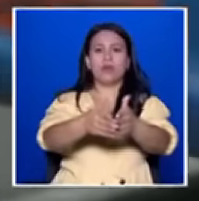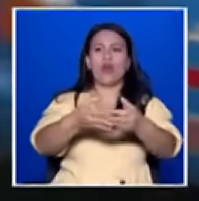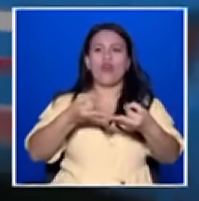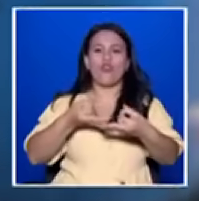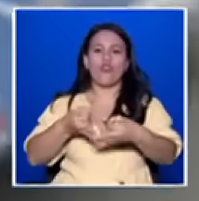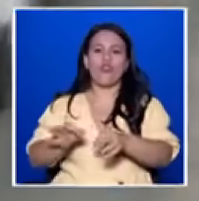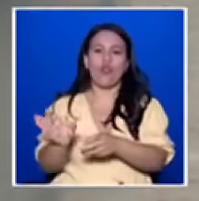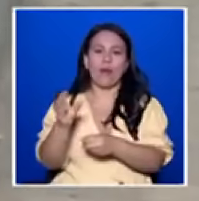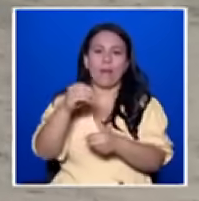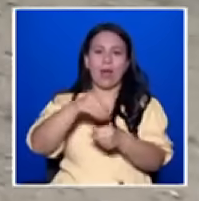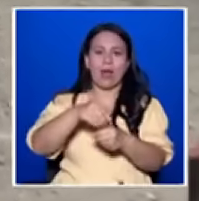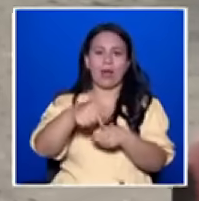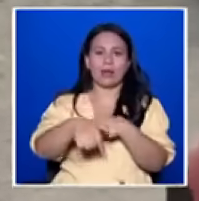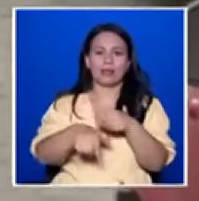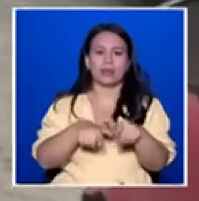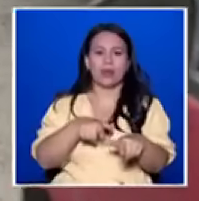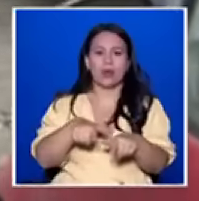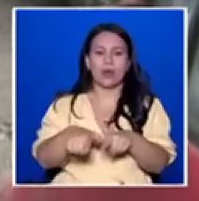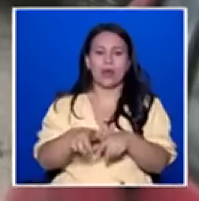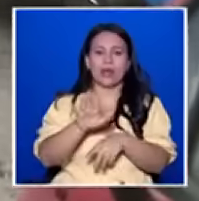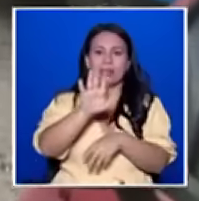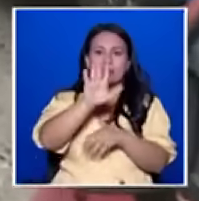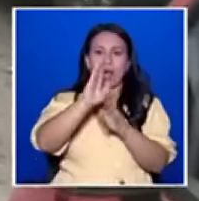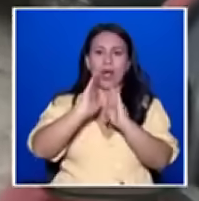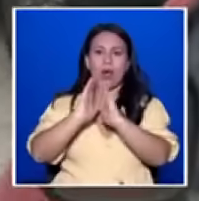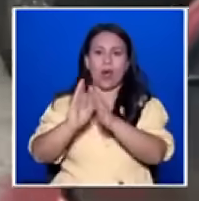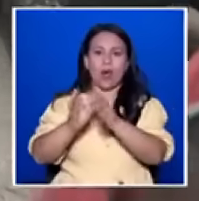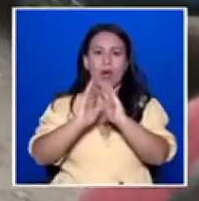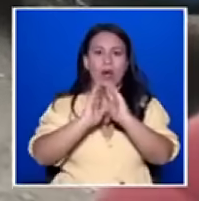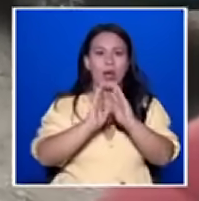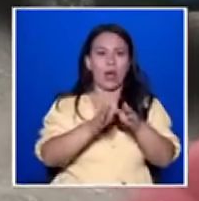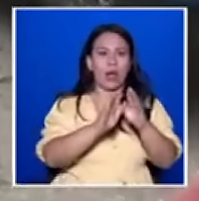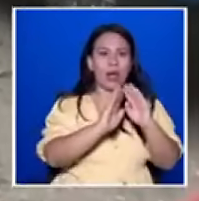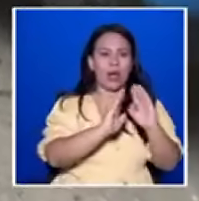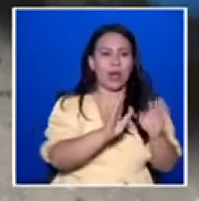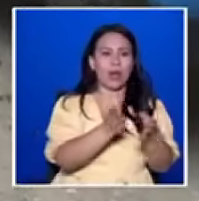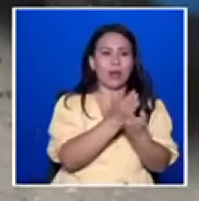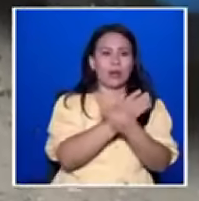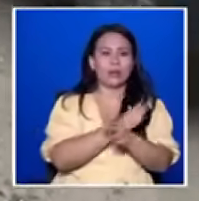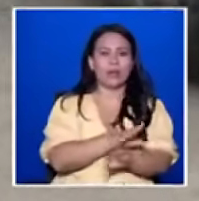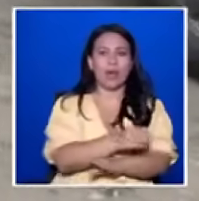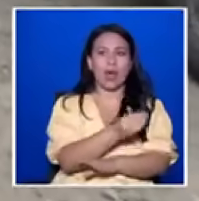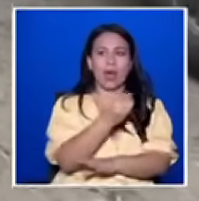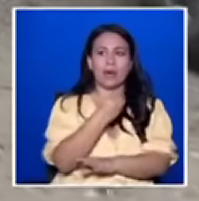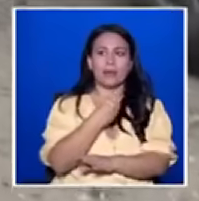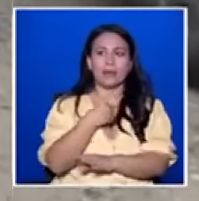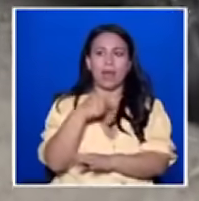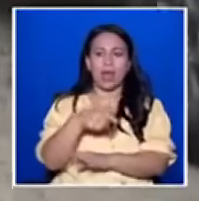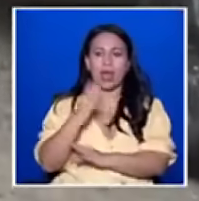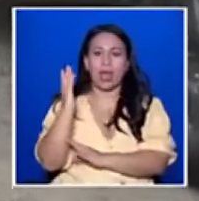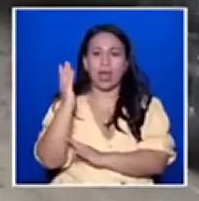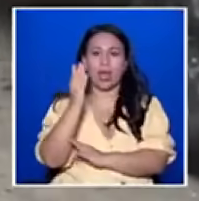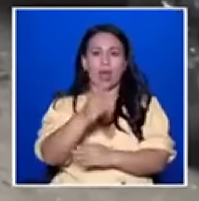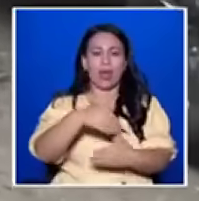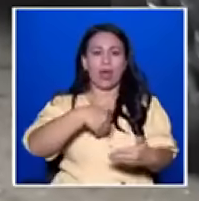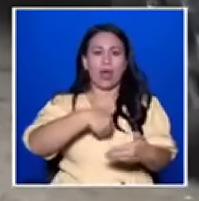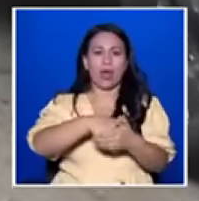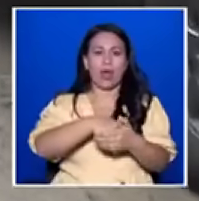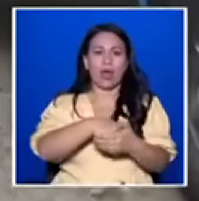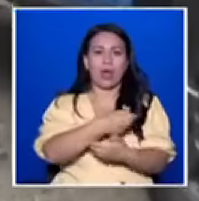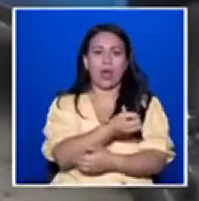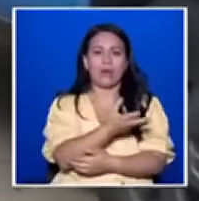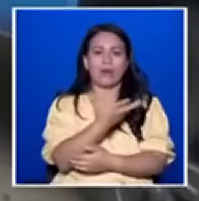forma en el lugar, porque de 5 carriles, ya que recibe hasta este límite donde